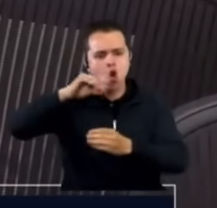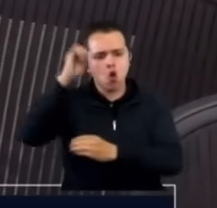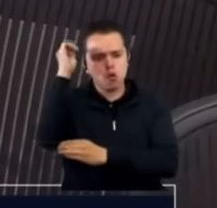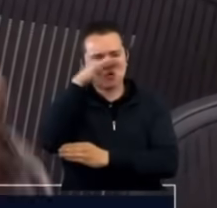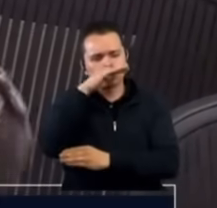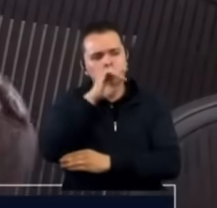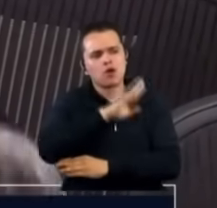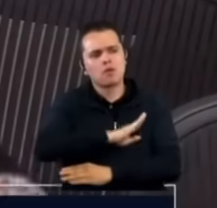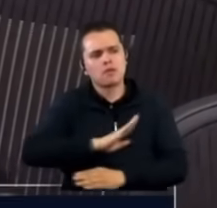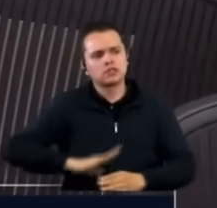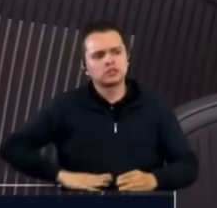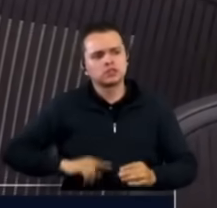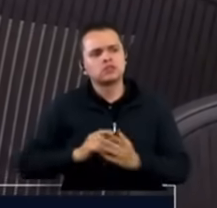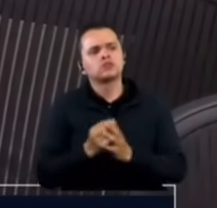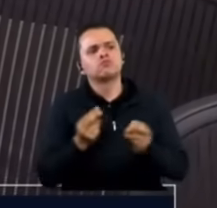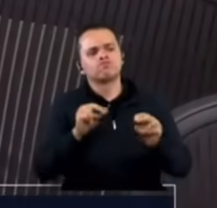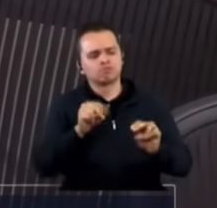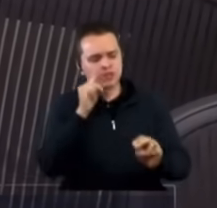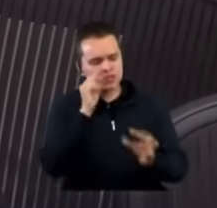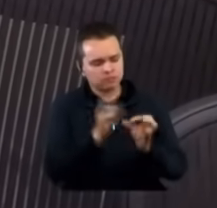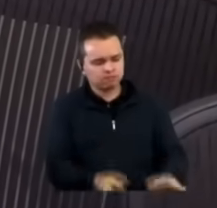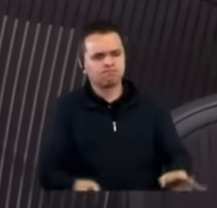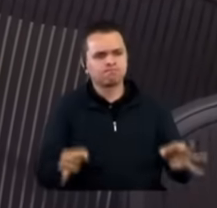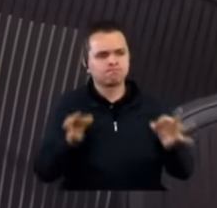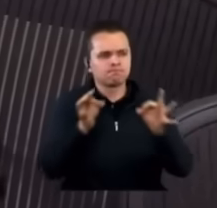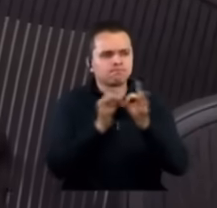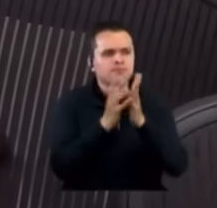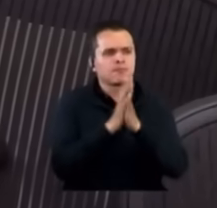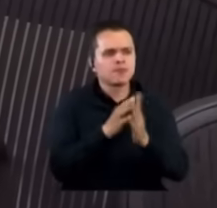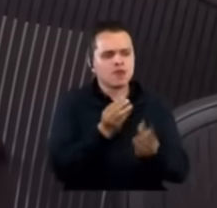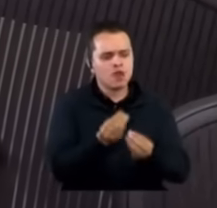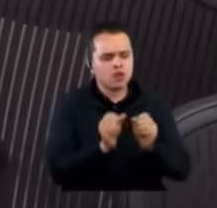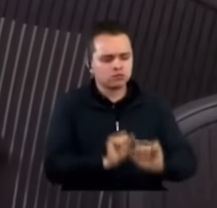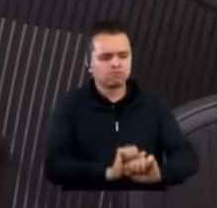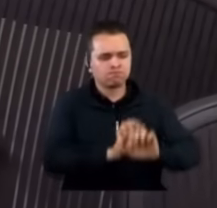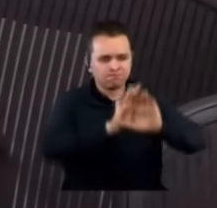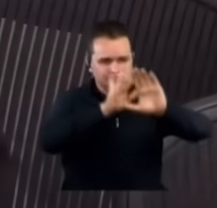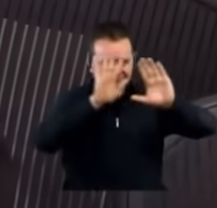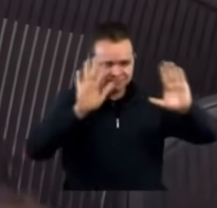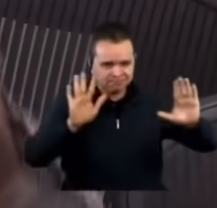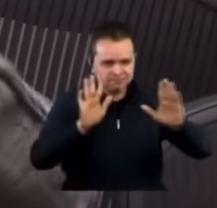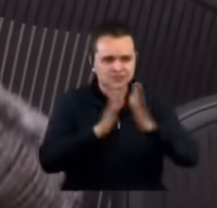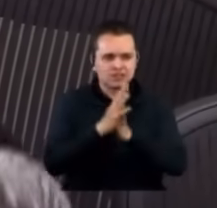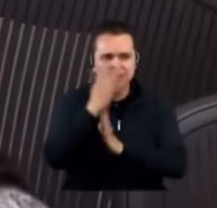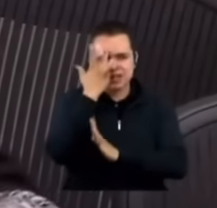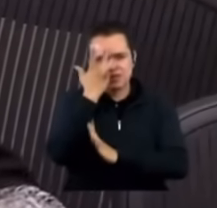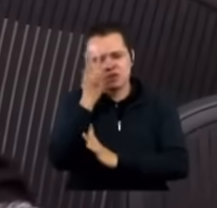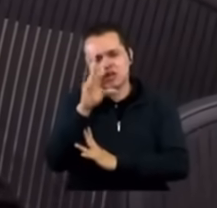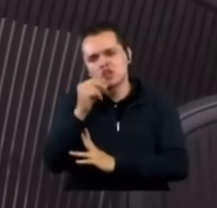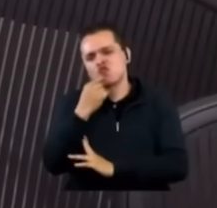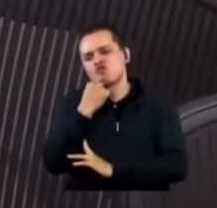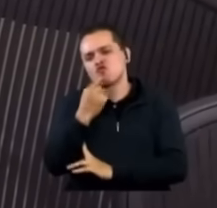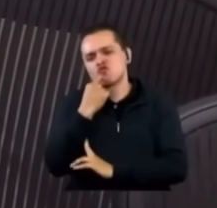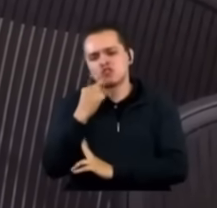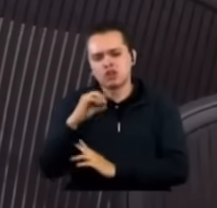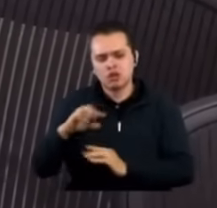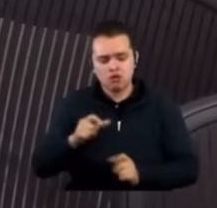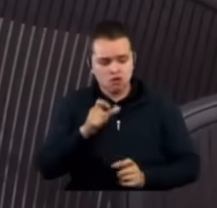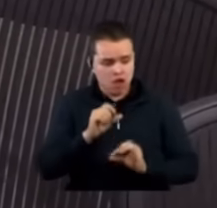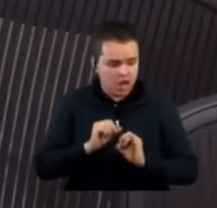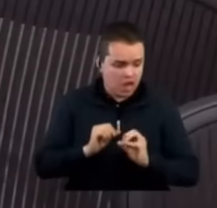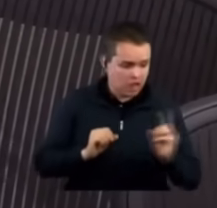Gustavo Petro. Y en eso también es importante hacer una claridad, porque eso no lo dijo la